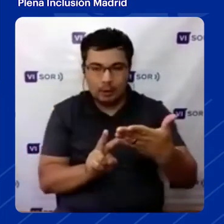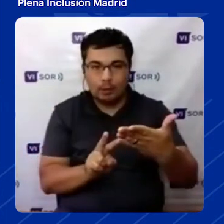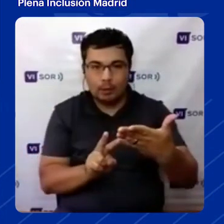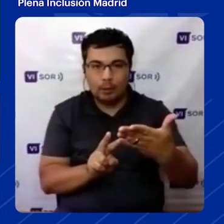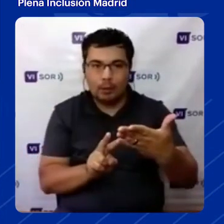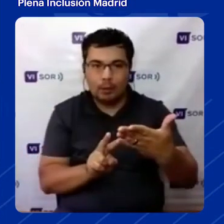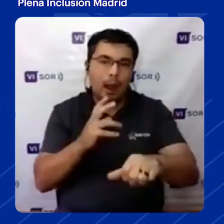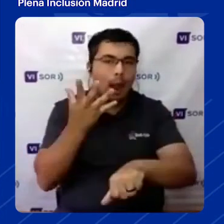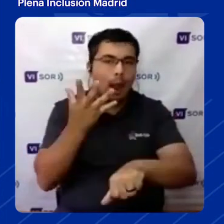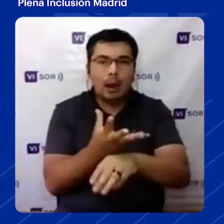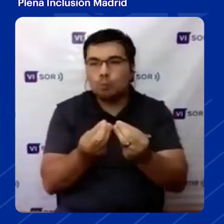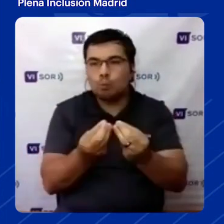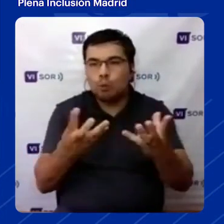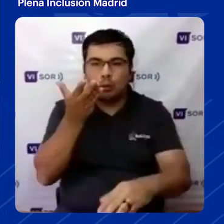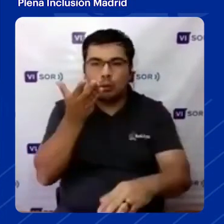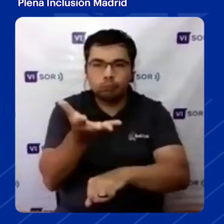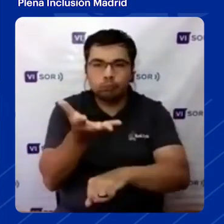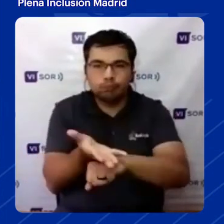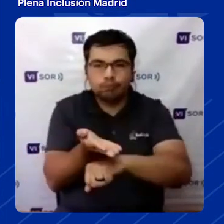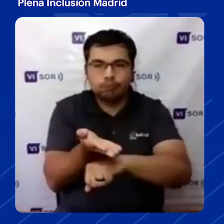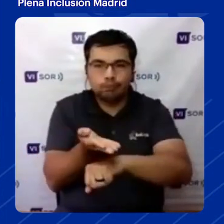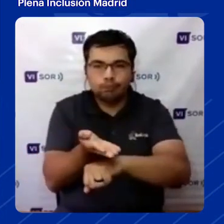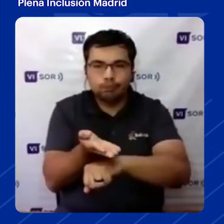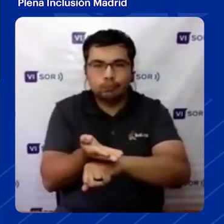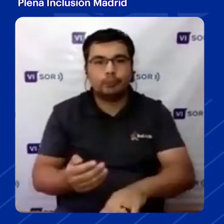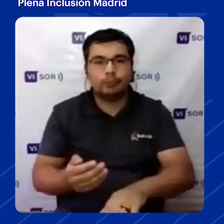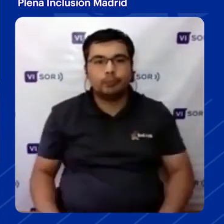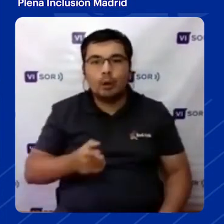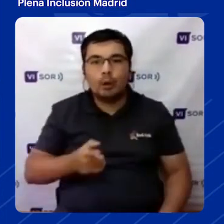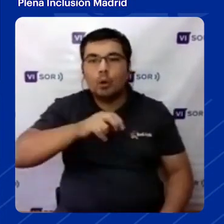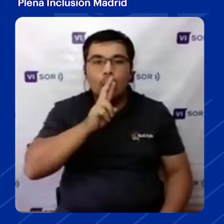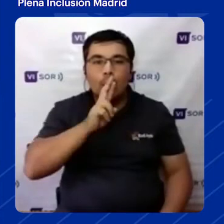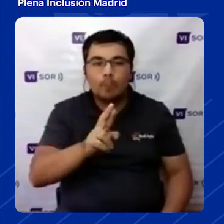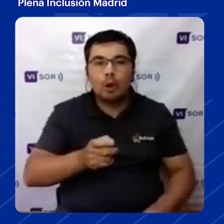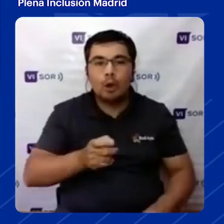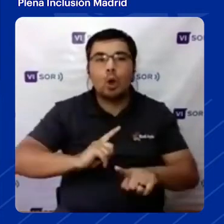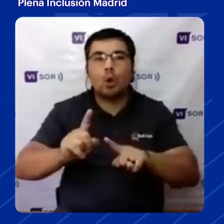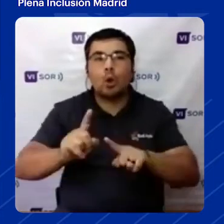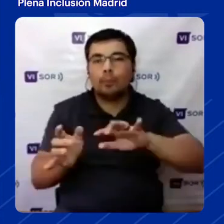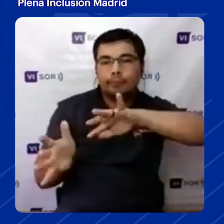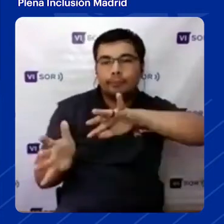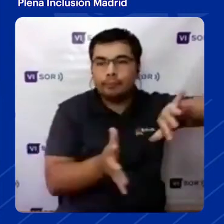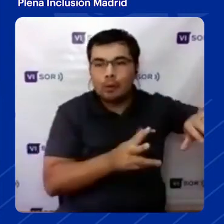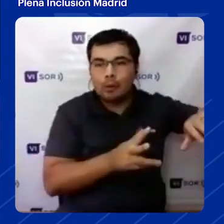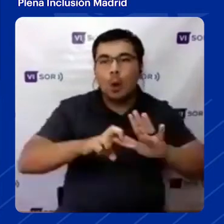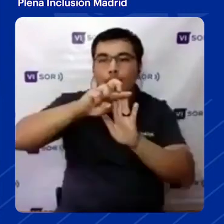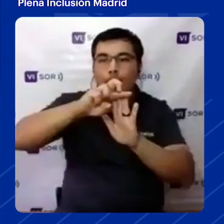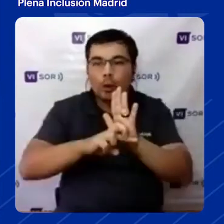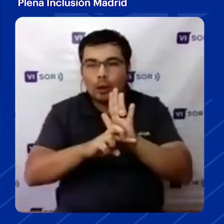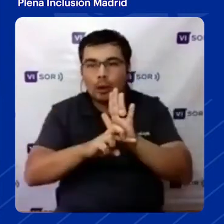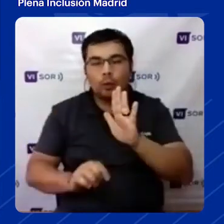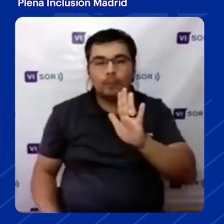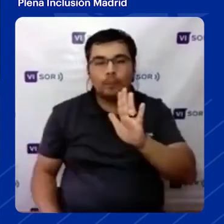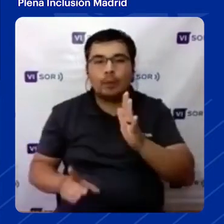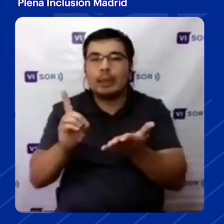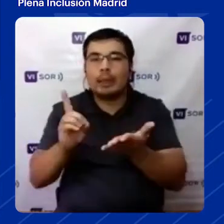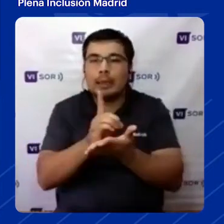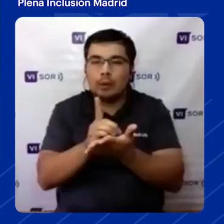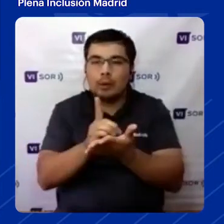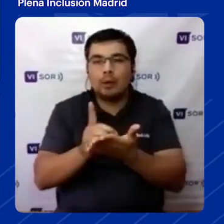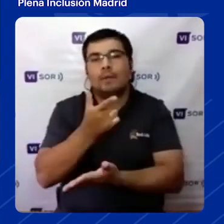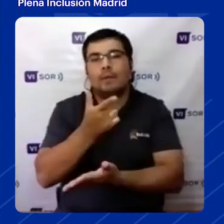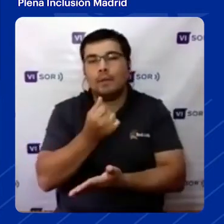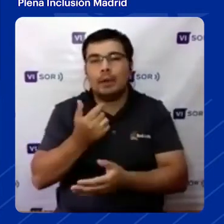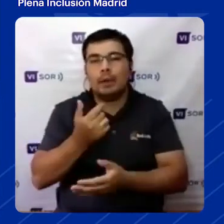apareciendo. Y un proyecto en el que también estamos muy implicados es el Diccionario Fácil. Ya llevamos 3.000 palabras publicadas, en